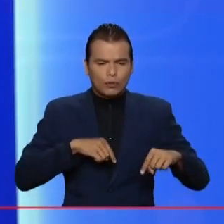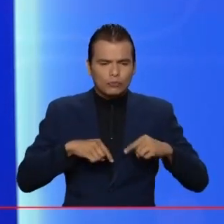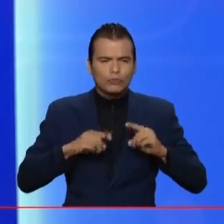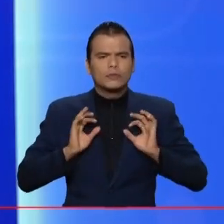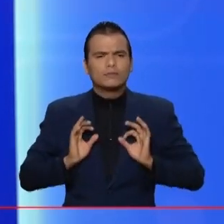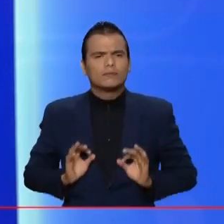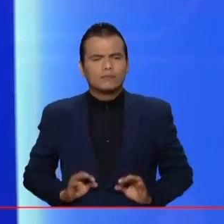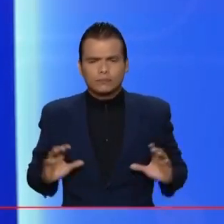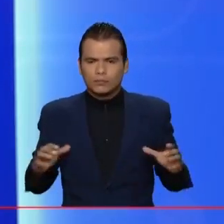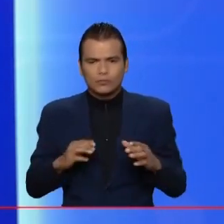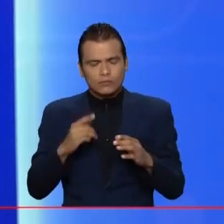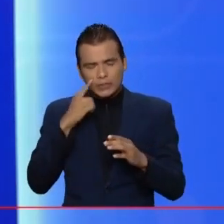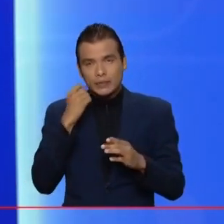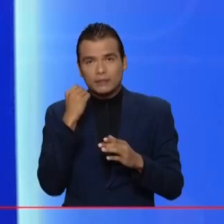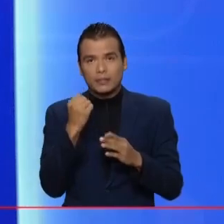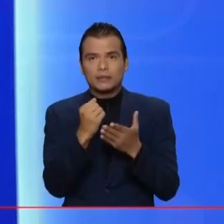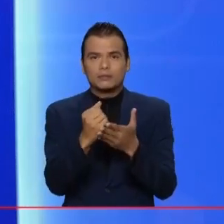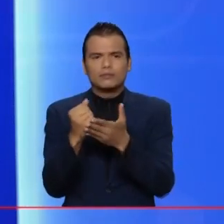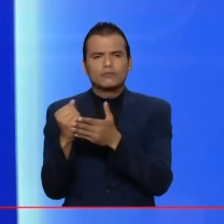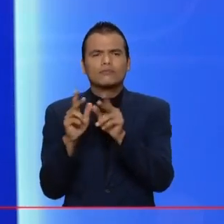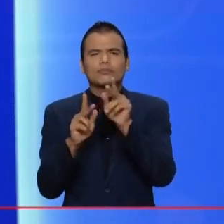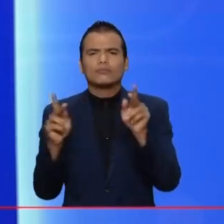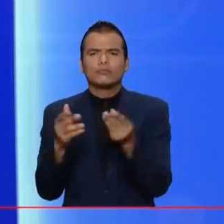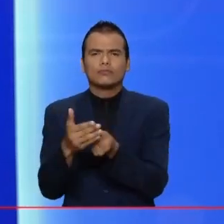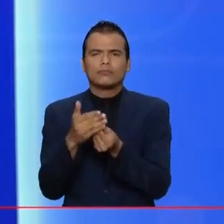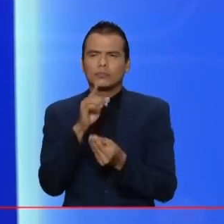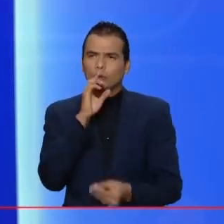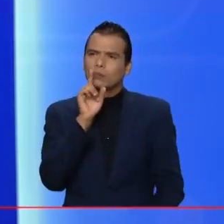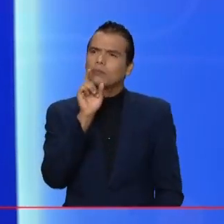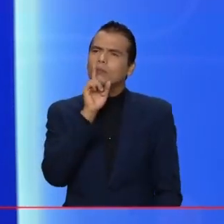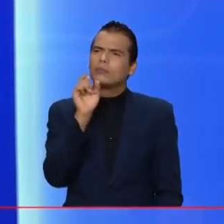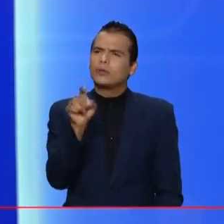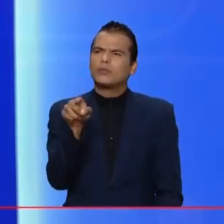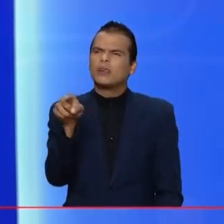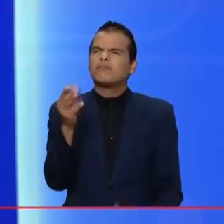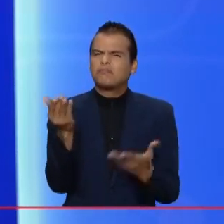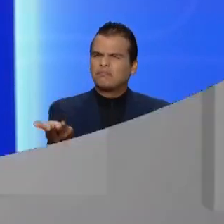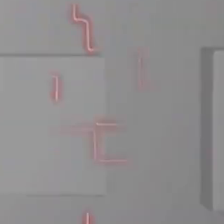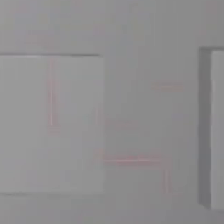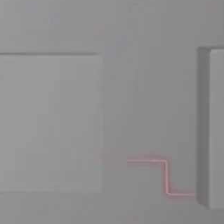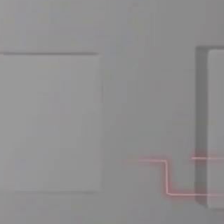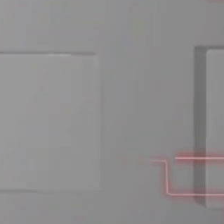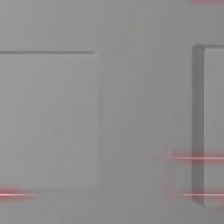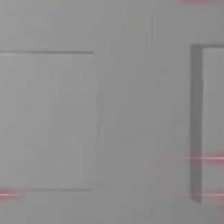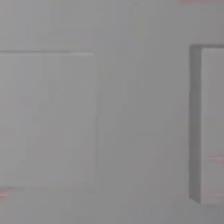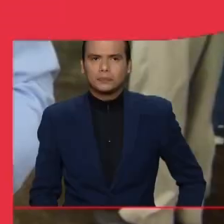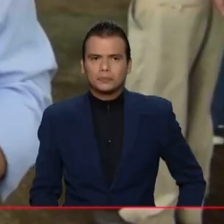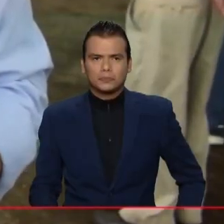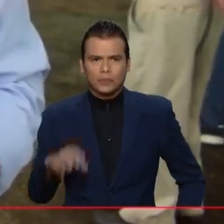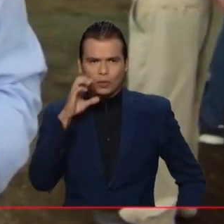militares buscan proteger a los viajeros. Fabián Palomino, ¿qué organizaron?